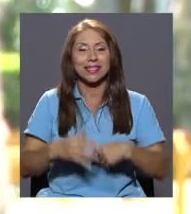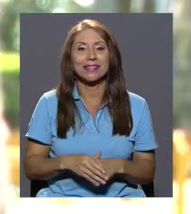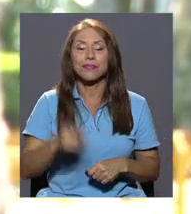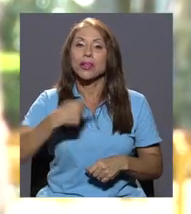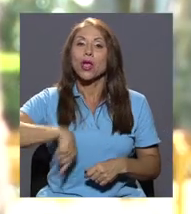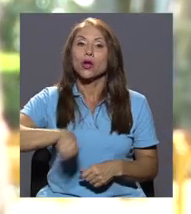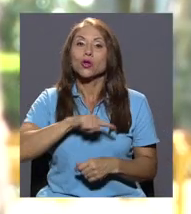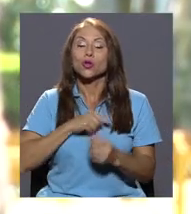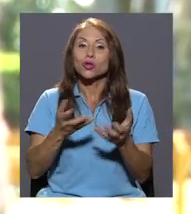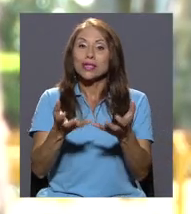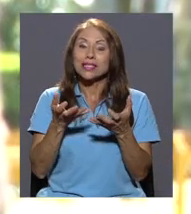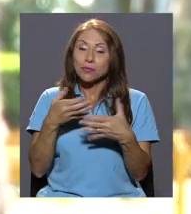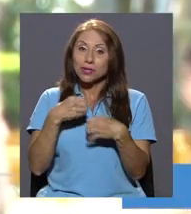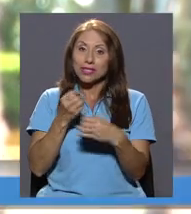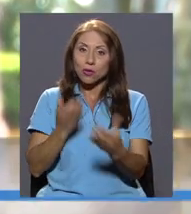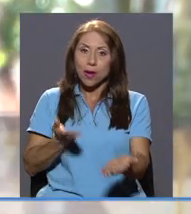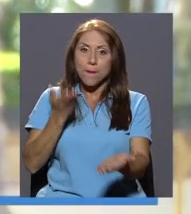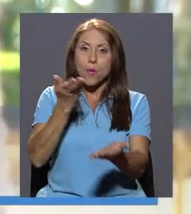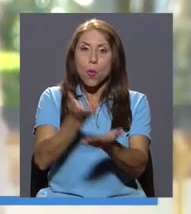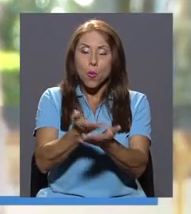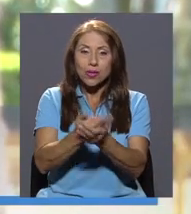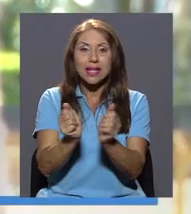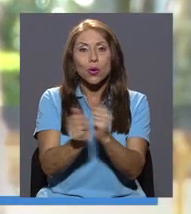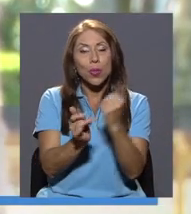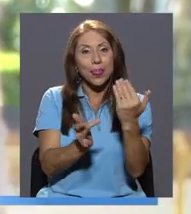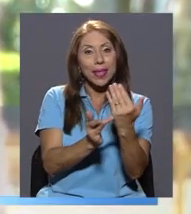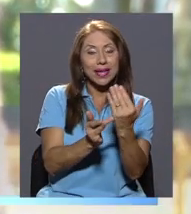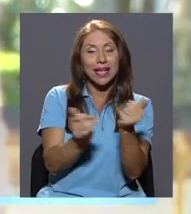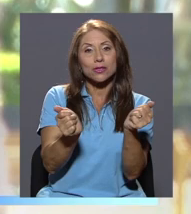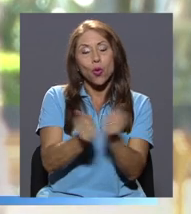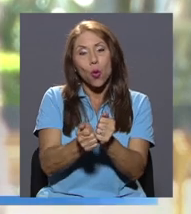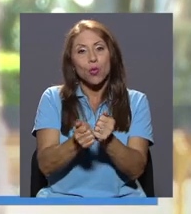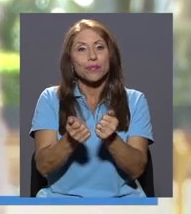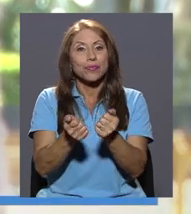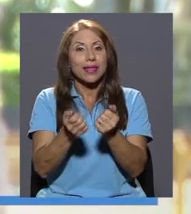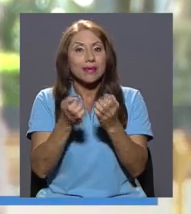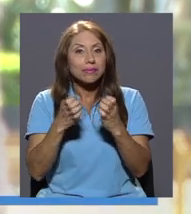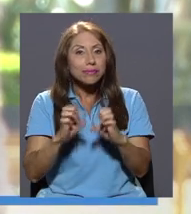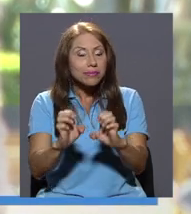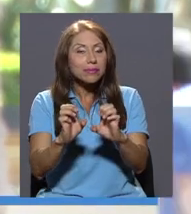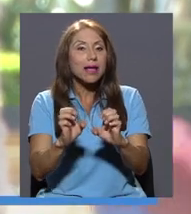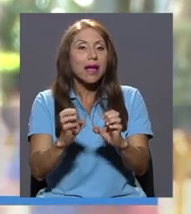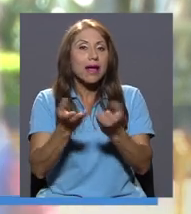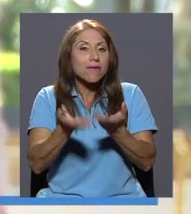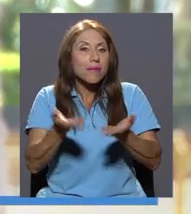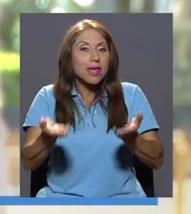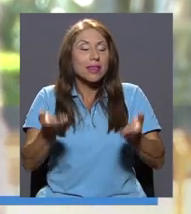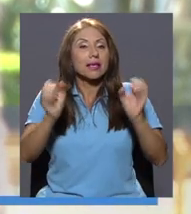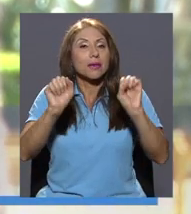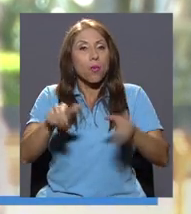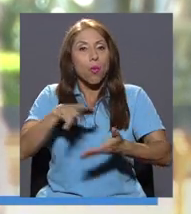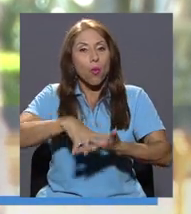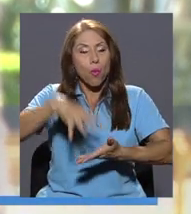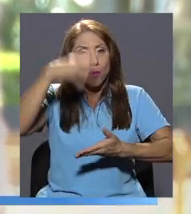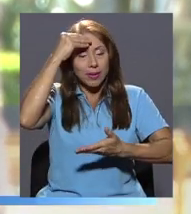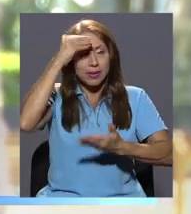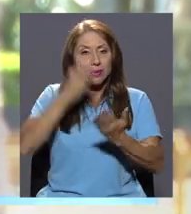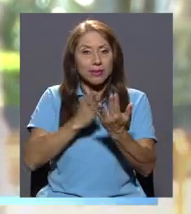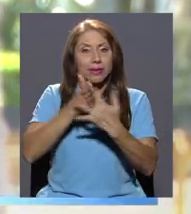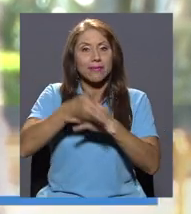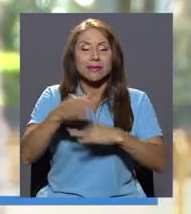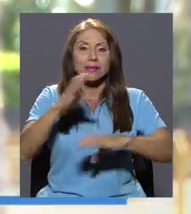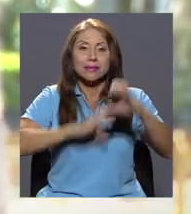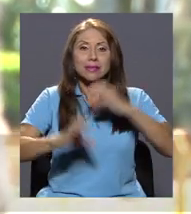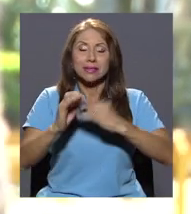una propuesta a partir de las técnicas y las herramientas que genera, bueno, que podemos aprender a través de la ciencia y la tecnología de